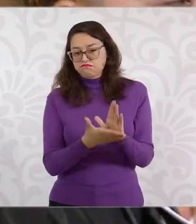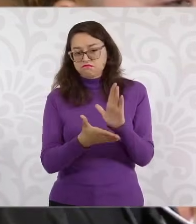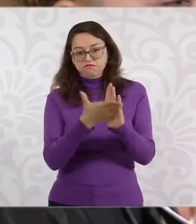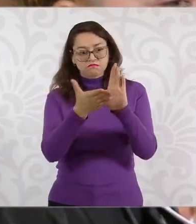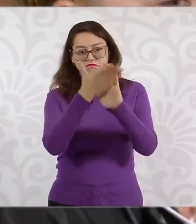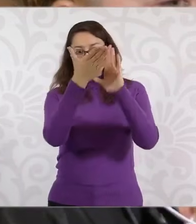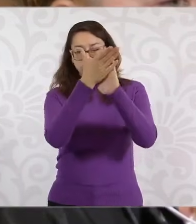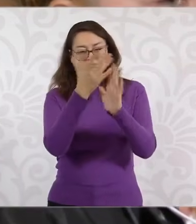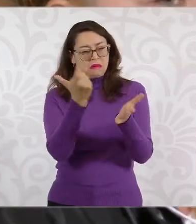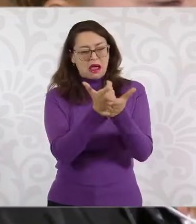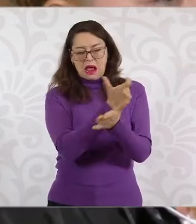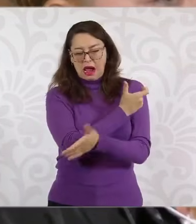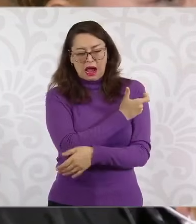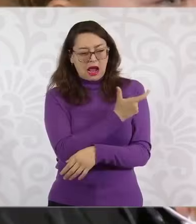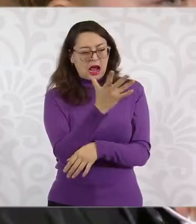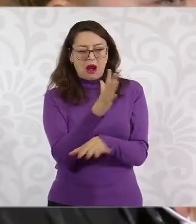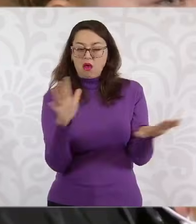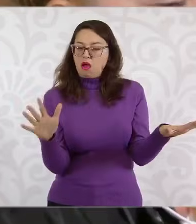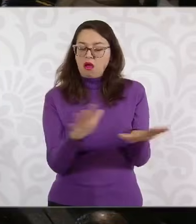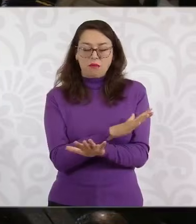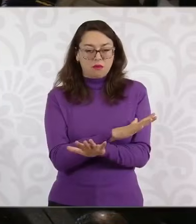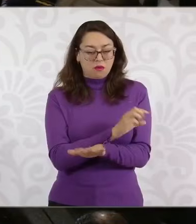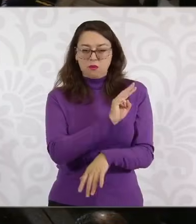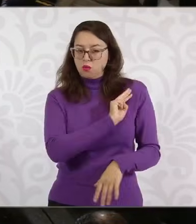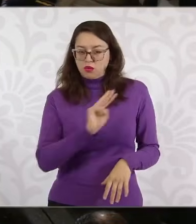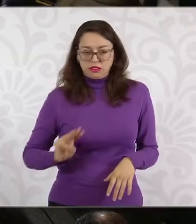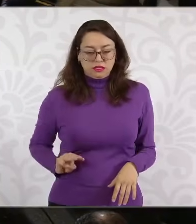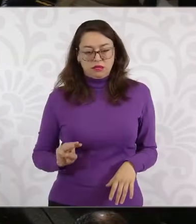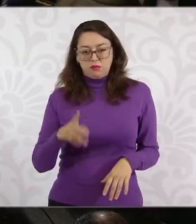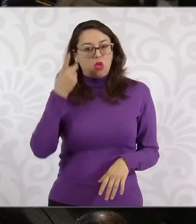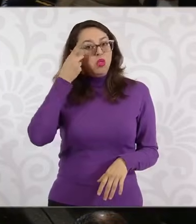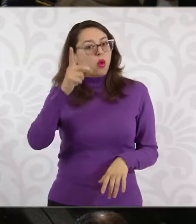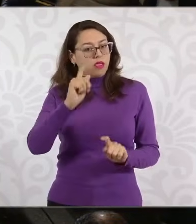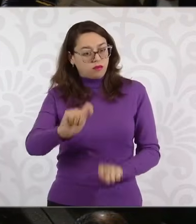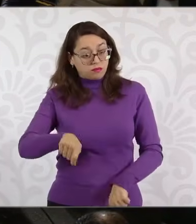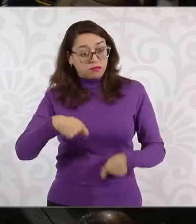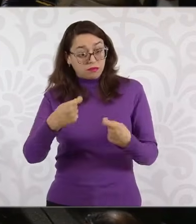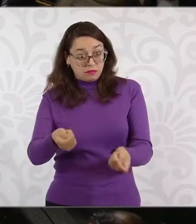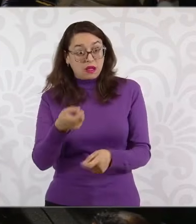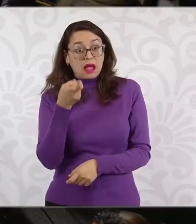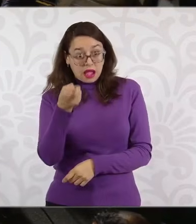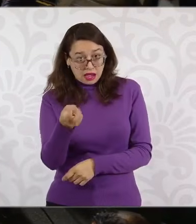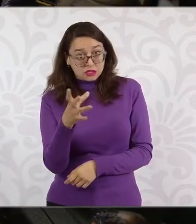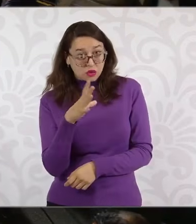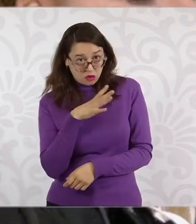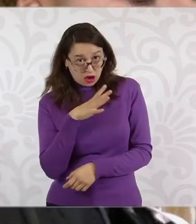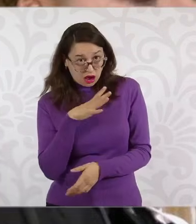son a precios muy altos, iban a pasar al municipio. La pregunta concreta es si todavía